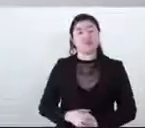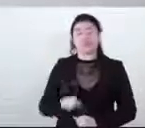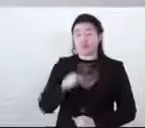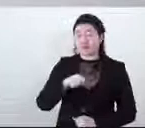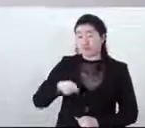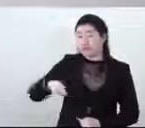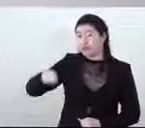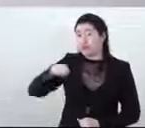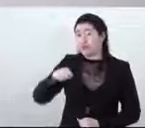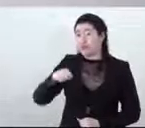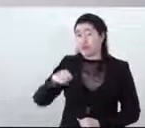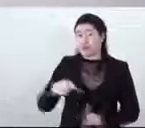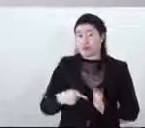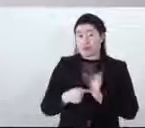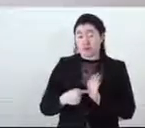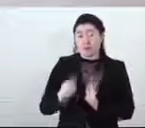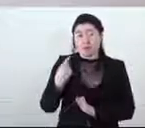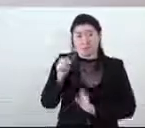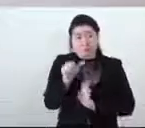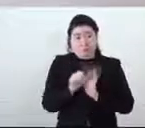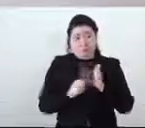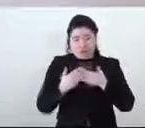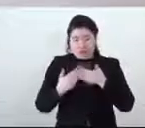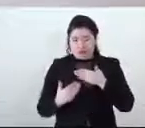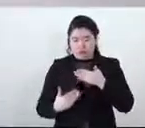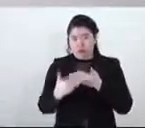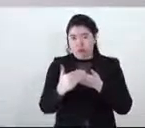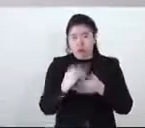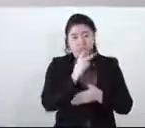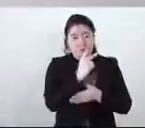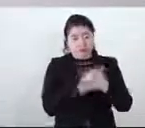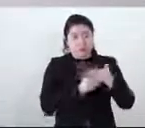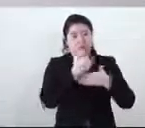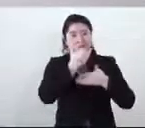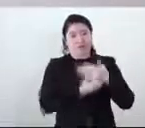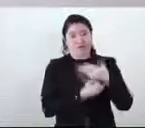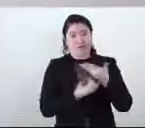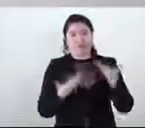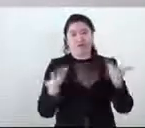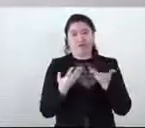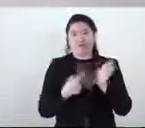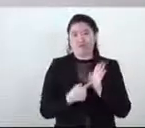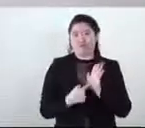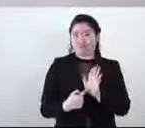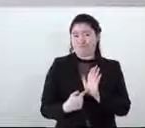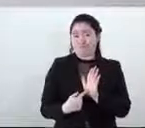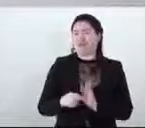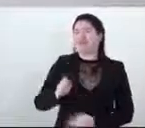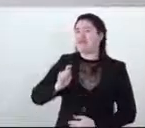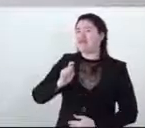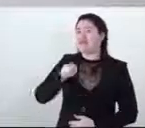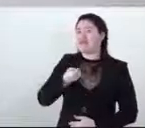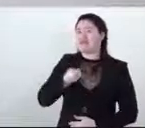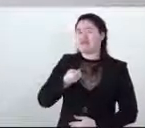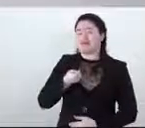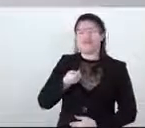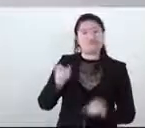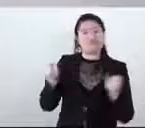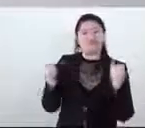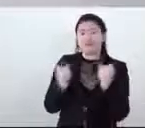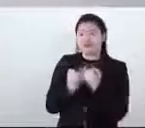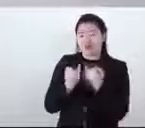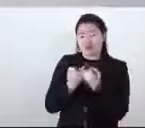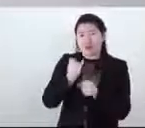deberán presentar en un mes este proyecto ejecutivo. Es decir, al mismo tiempo que